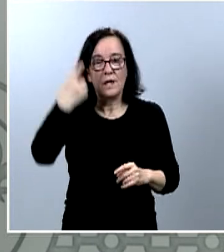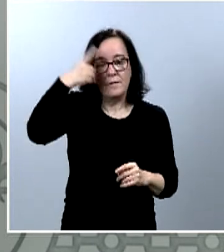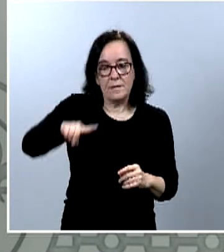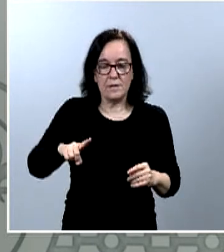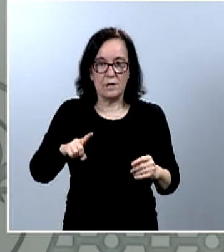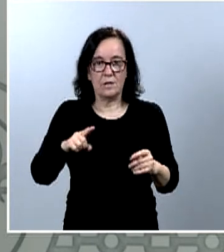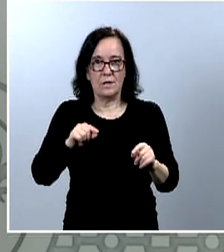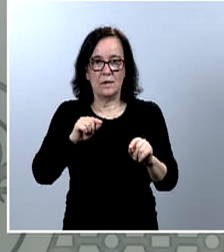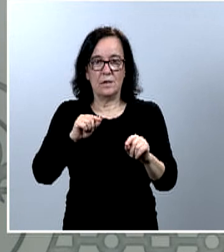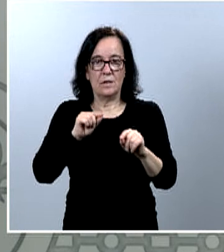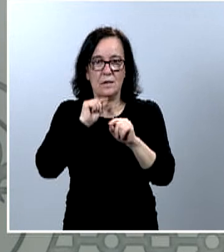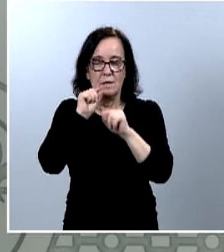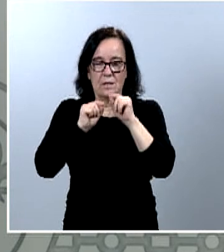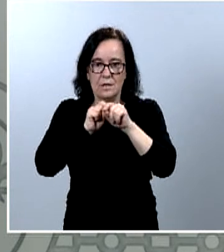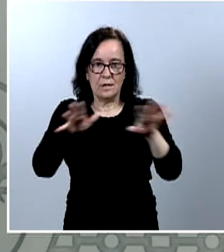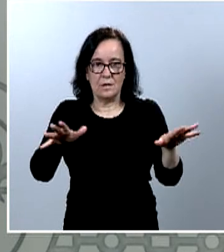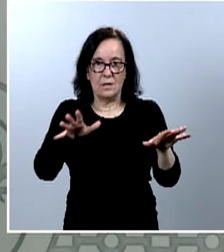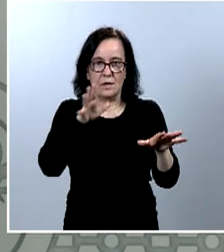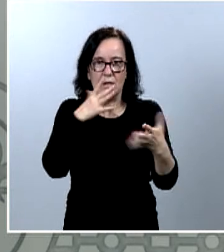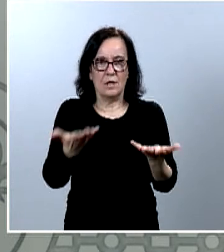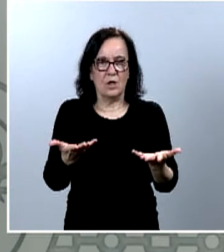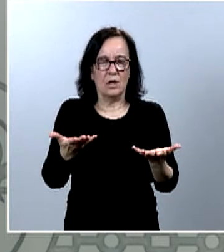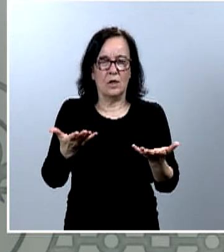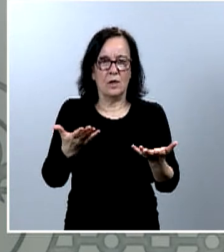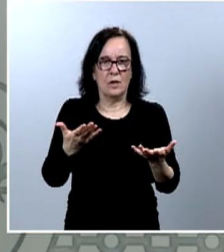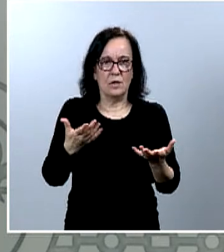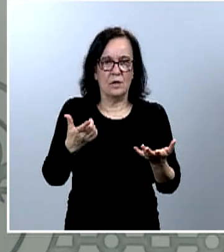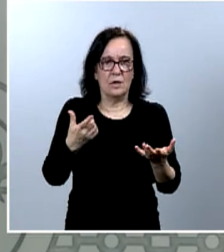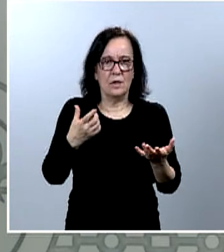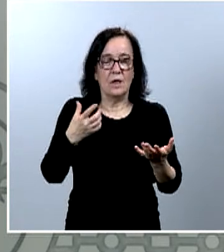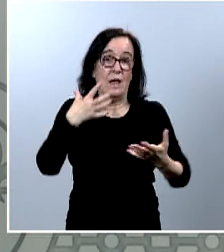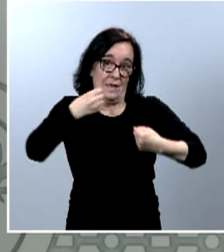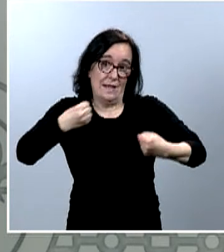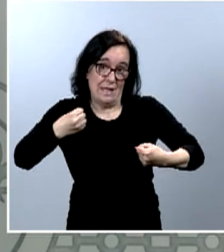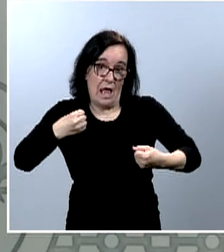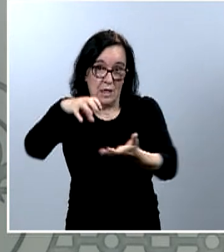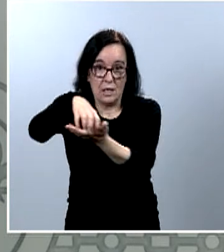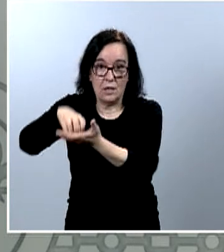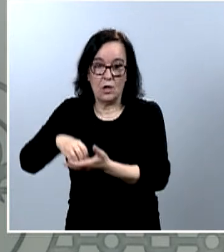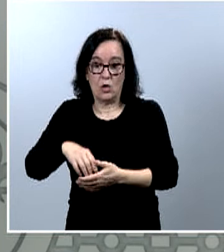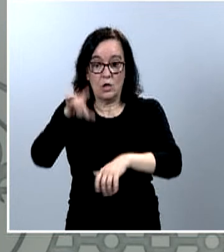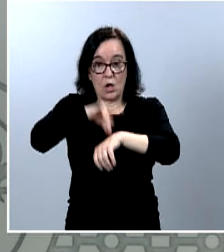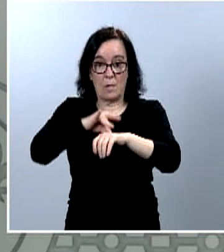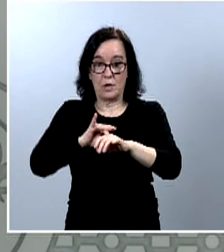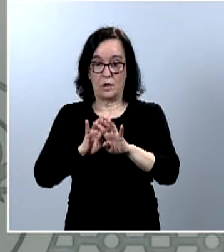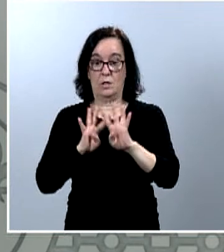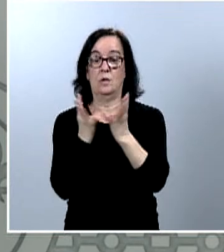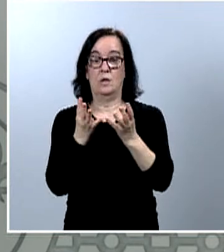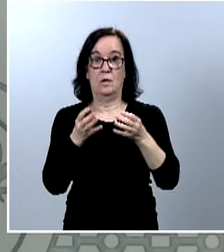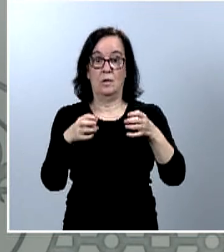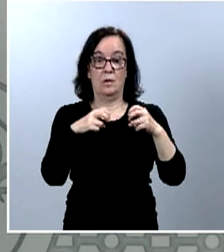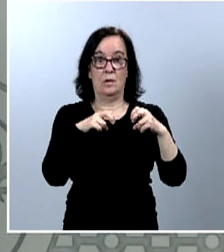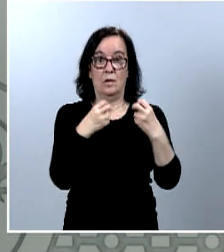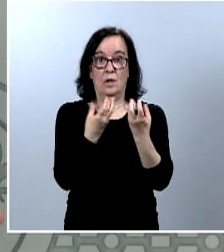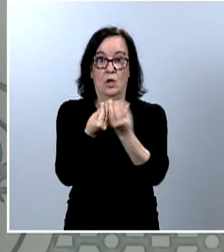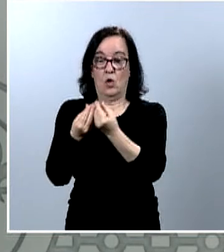transmisión nosocomial, en la asistencia sanitaria. Esto es así, los pacientes se juntan, los pacientes están en la